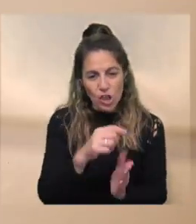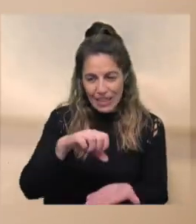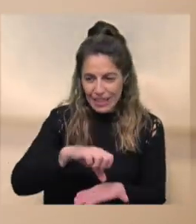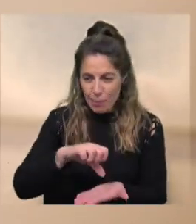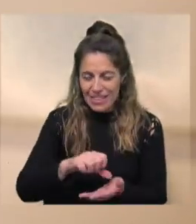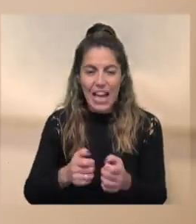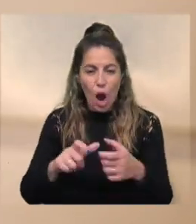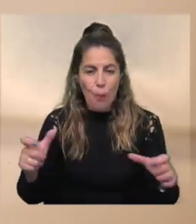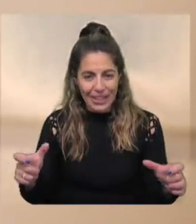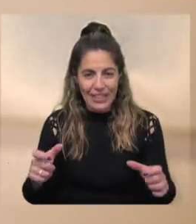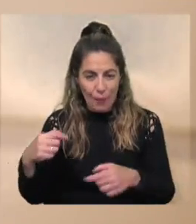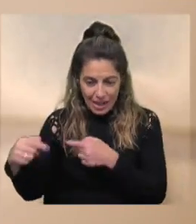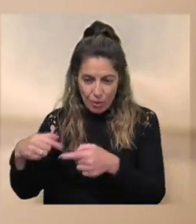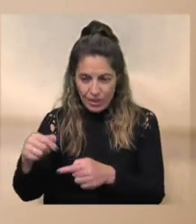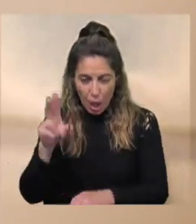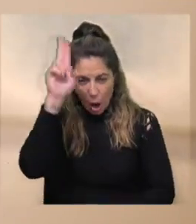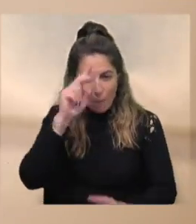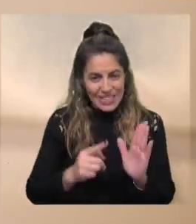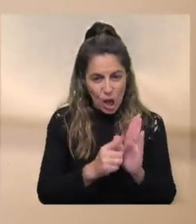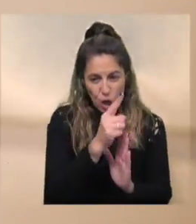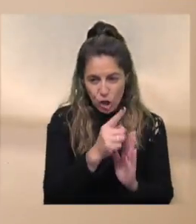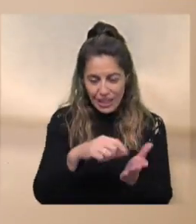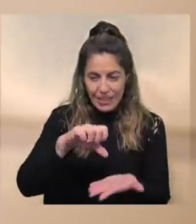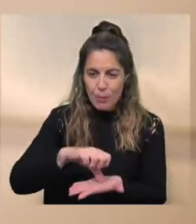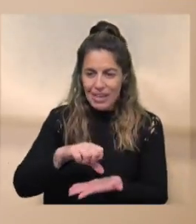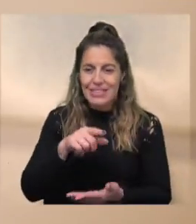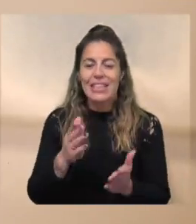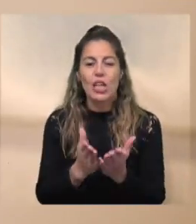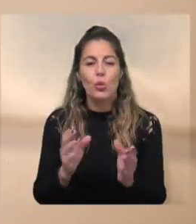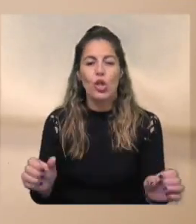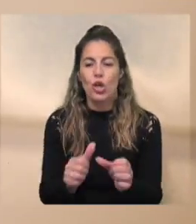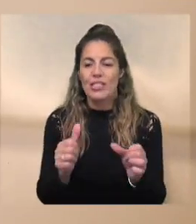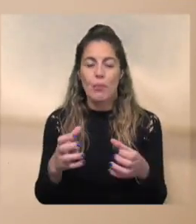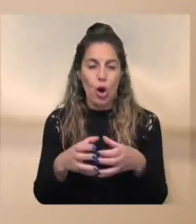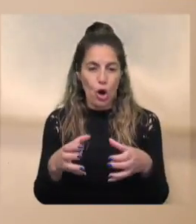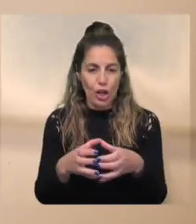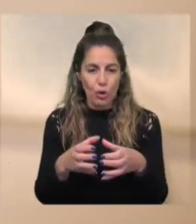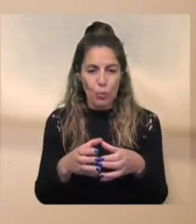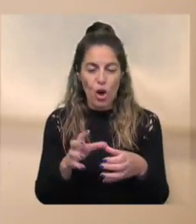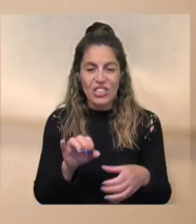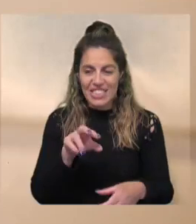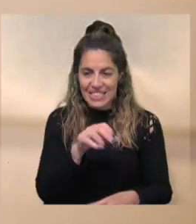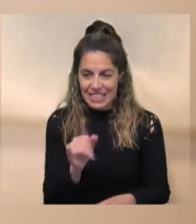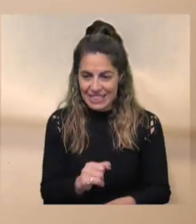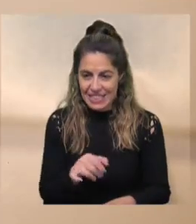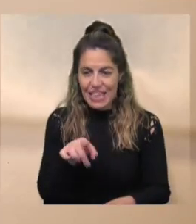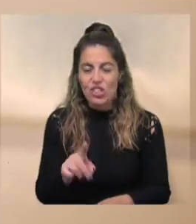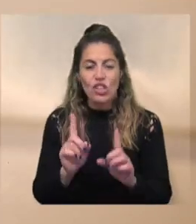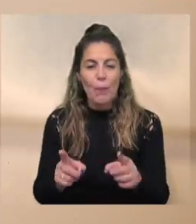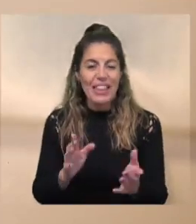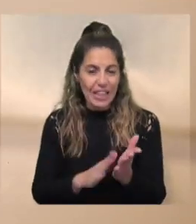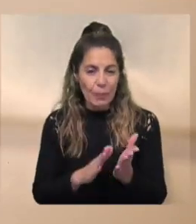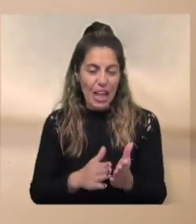sea, aumentaba la ancestría indígena más al norte del país. Este estudio lo hicimos con el grupo de Mónica Sanz también, y ellos habían